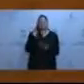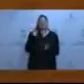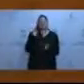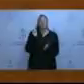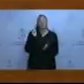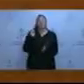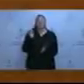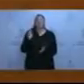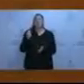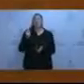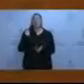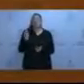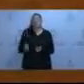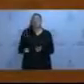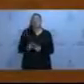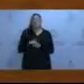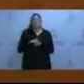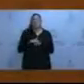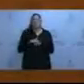del